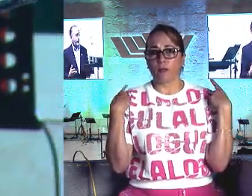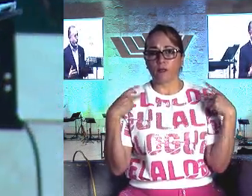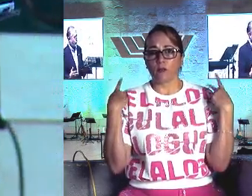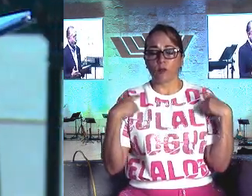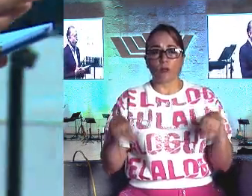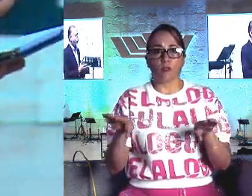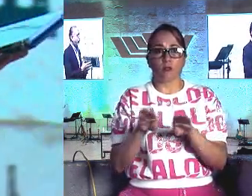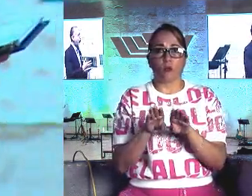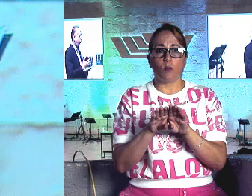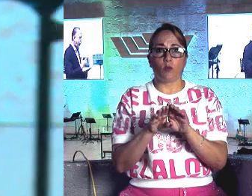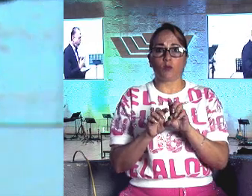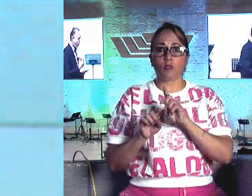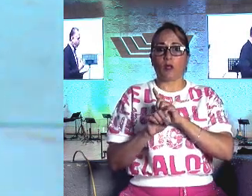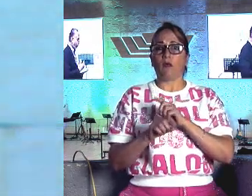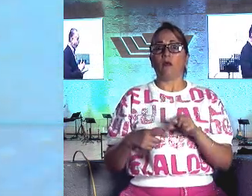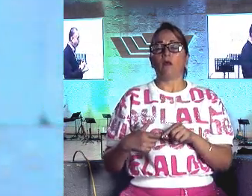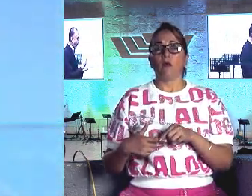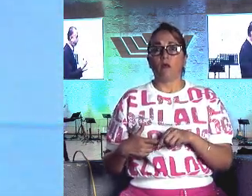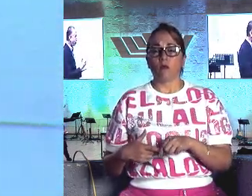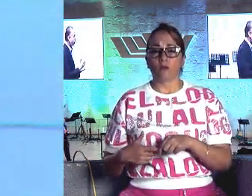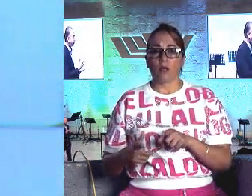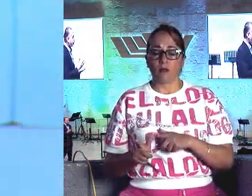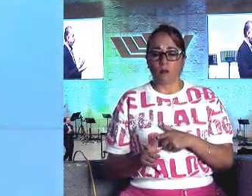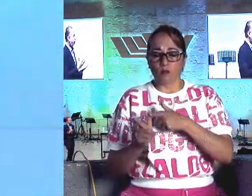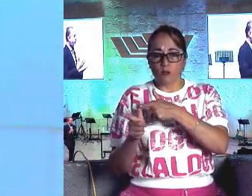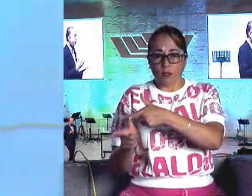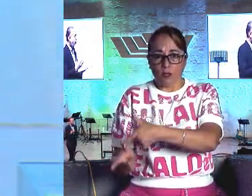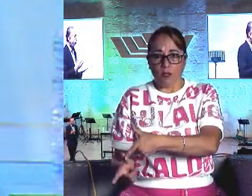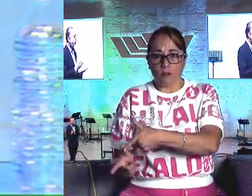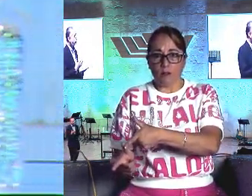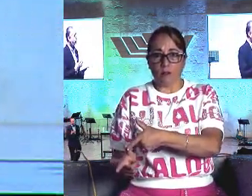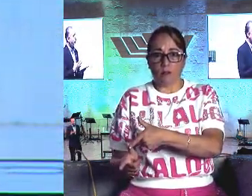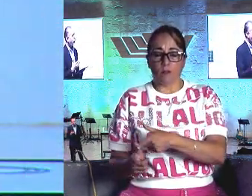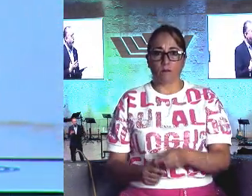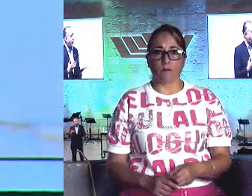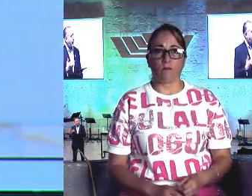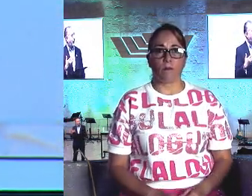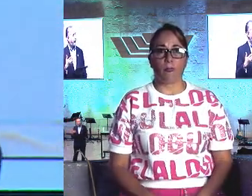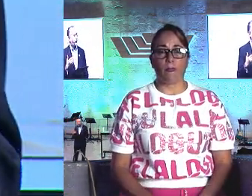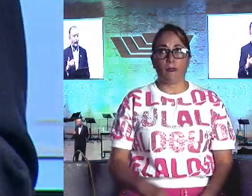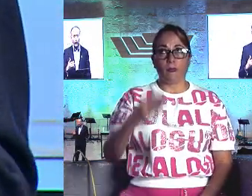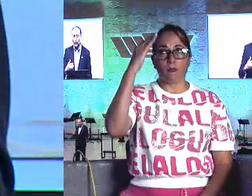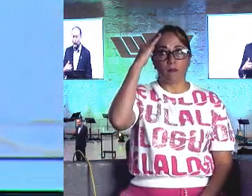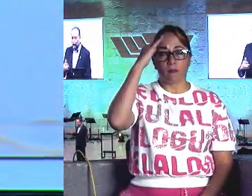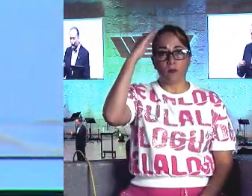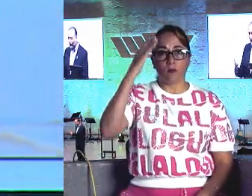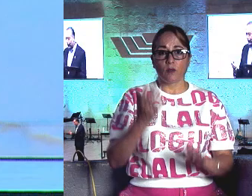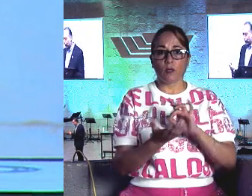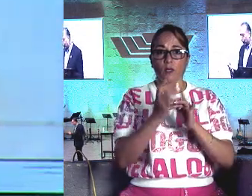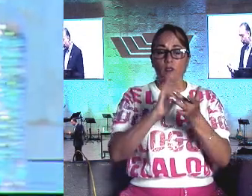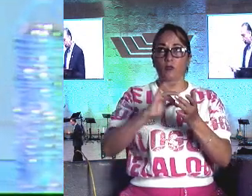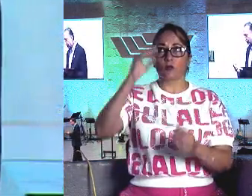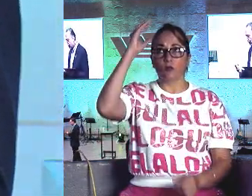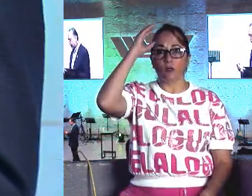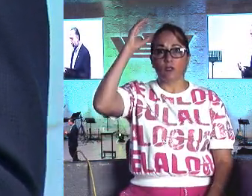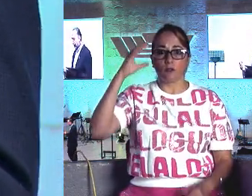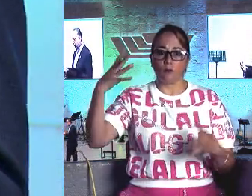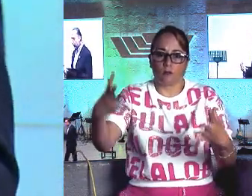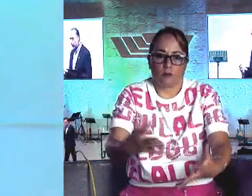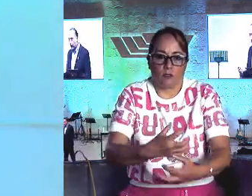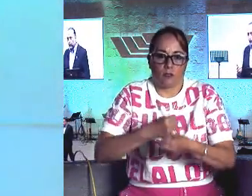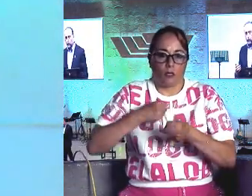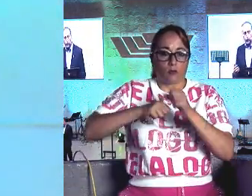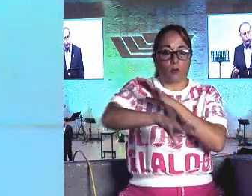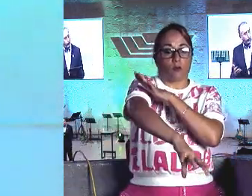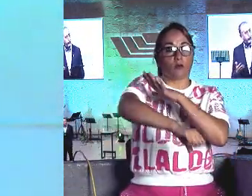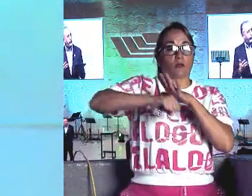yo creo que los que estamos aquí somos un ejemplo de ello. Porque al final el Señor Jesucristo nos alcanzó. Pues sí, pero a lo